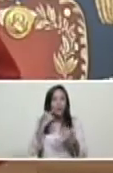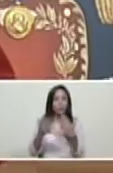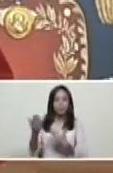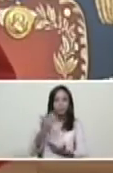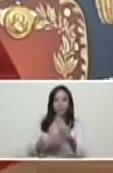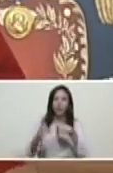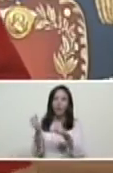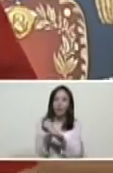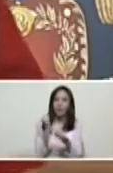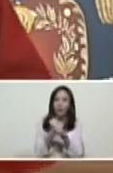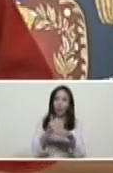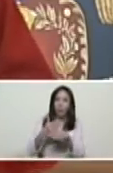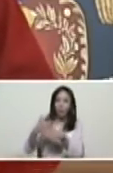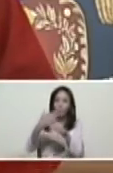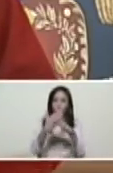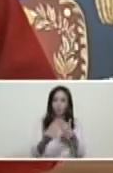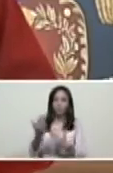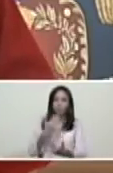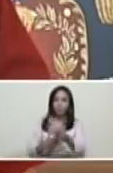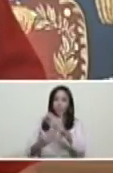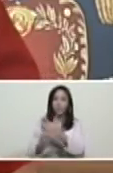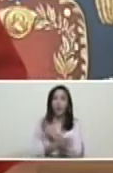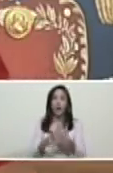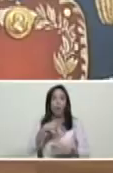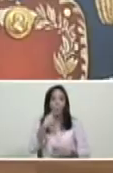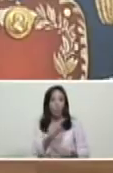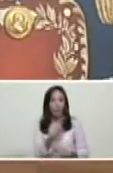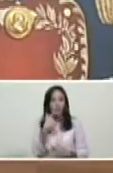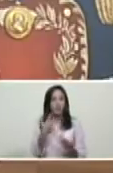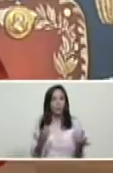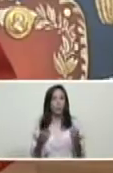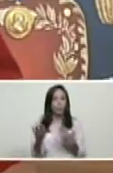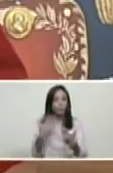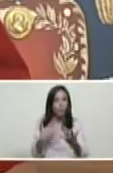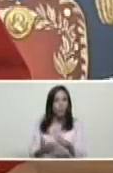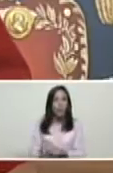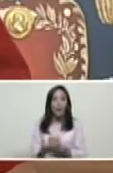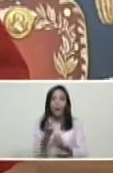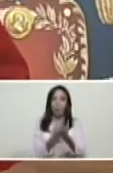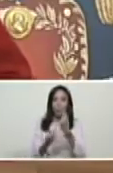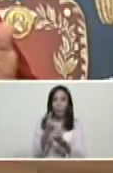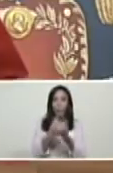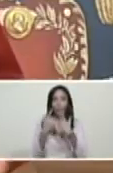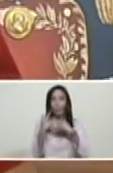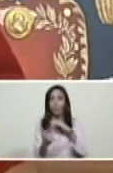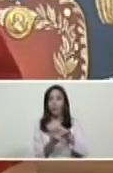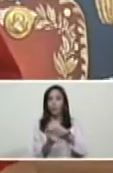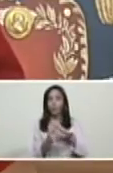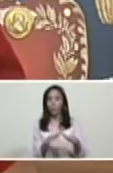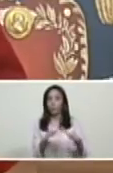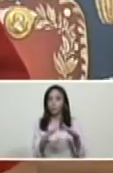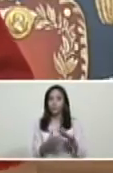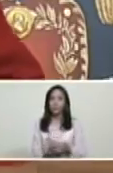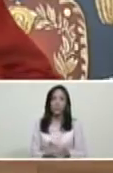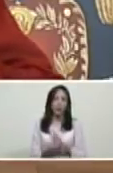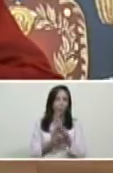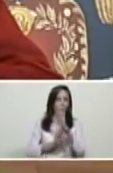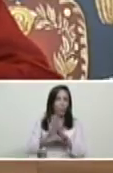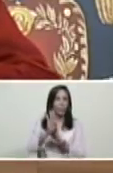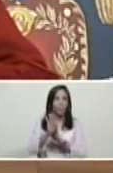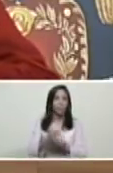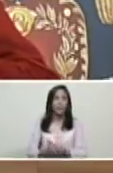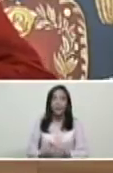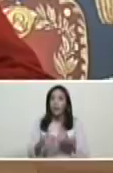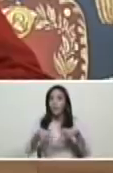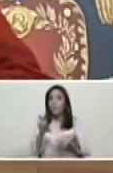la complementariedad, en lo político, en lo diplomático, en lo económico, en lo tecnológico, en lo financiero. Y Venezuela tiene